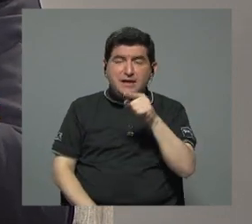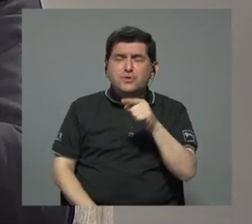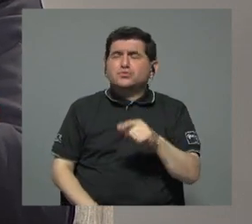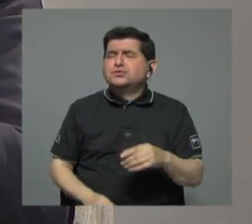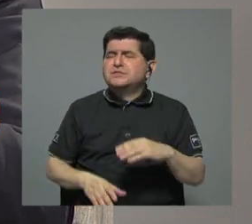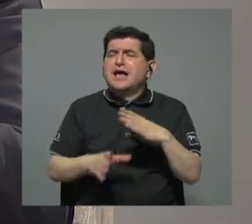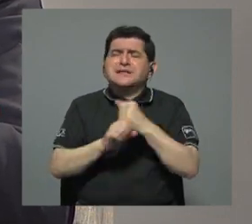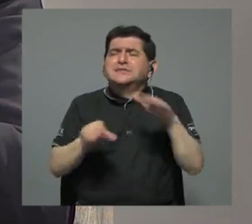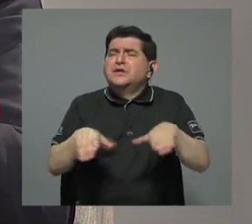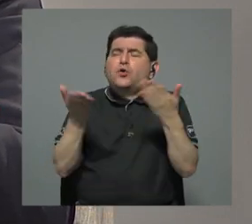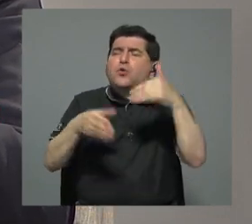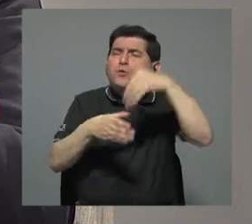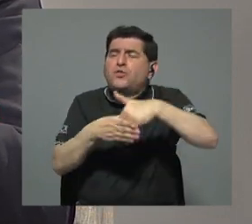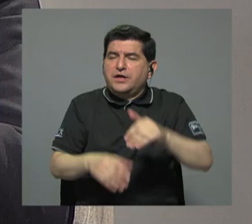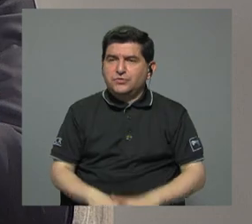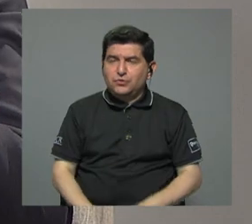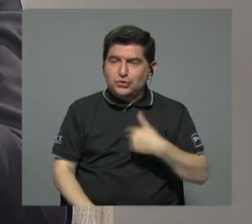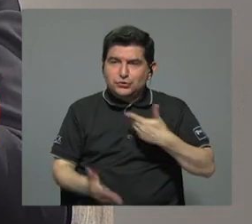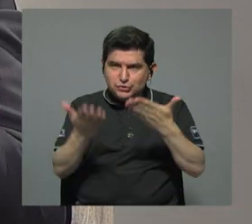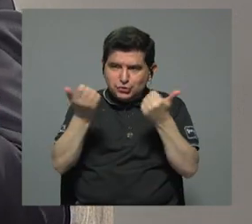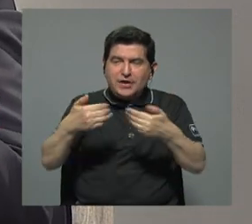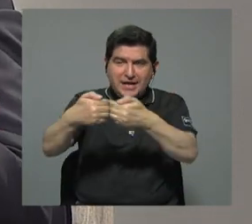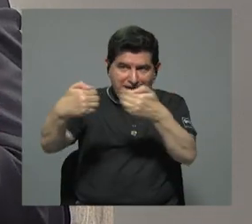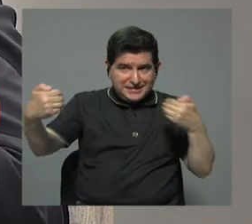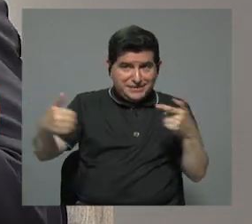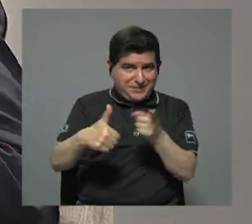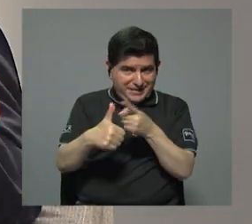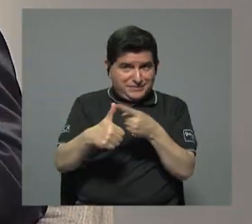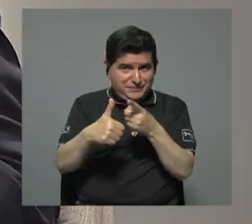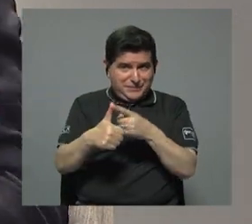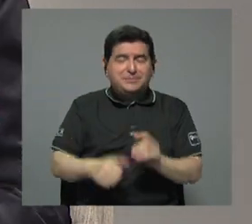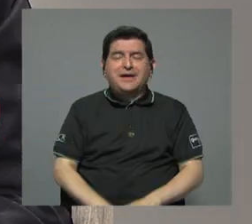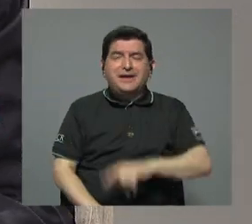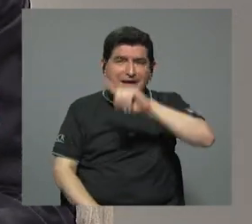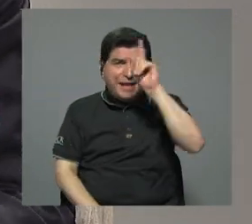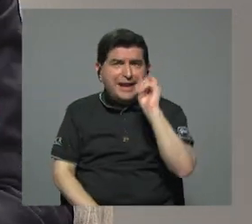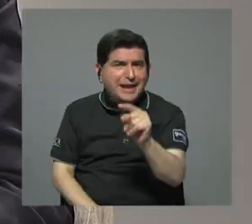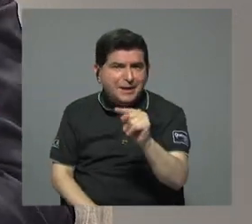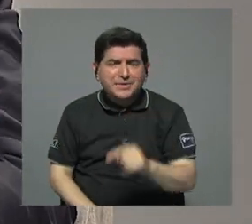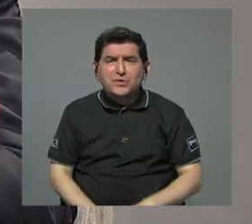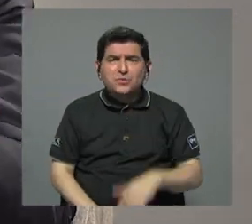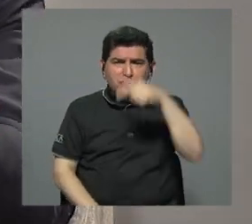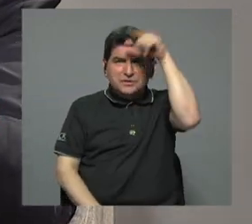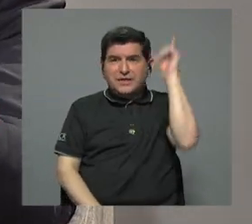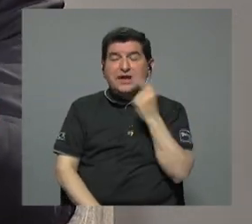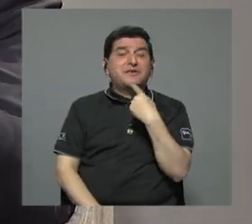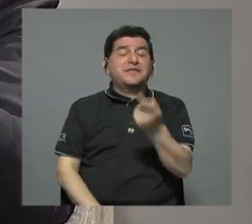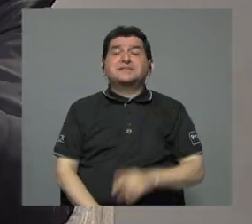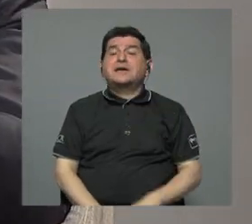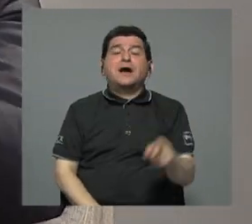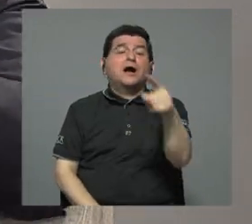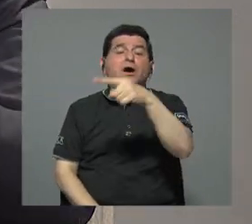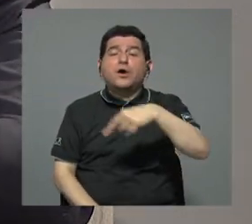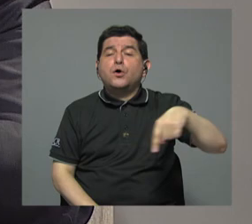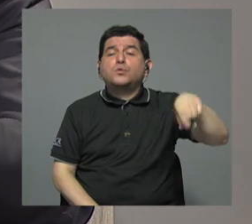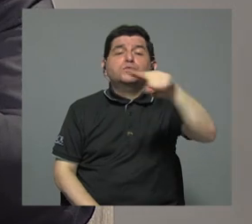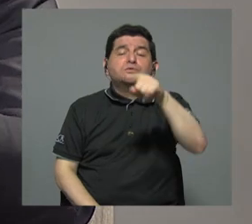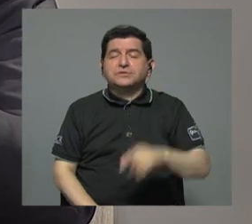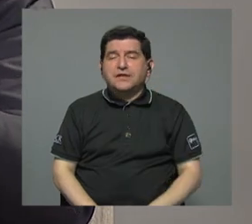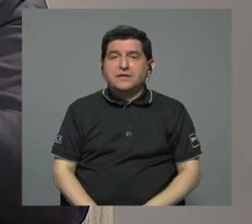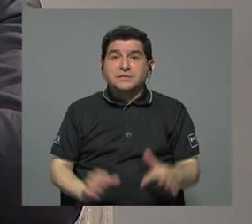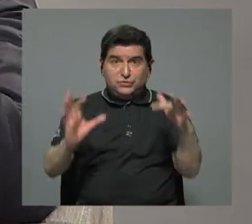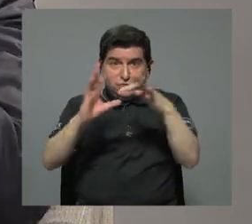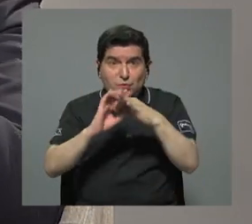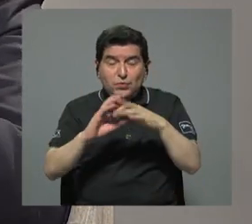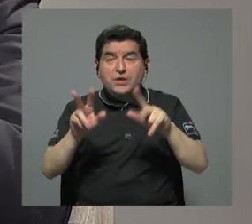es hoy pero yo sí quería tomar distancia porque la pregunta señor ahora usted usted usted hablaba de ustedes y eso ustedes me imagino que iba al